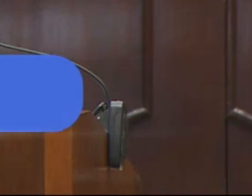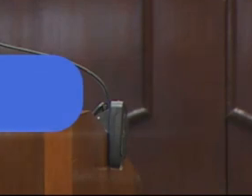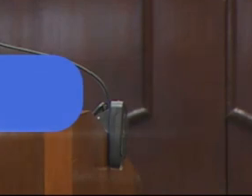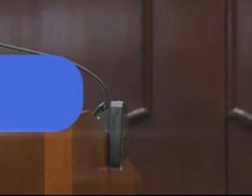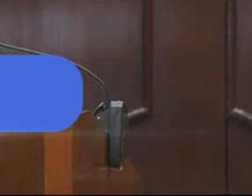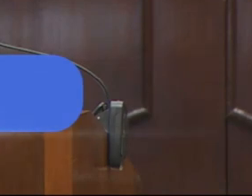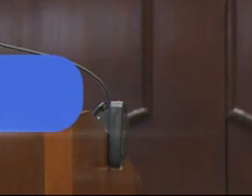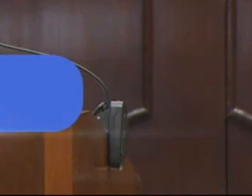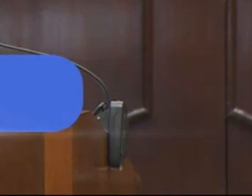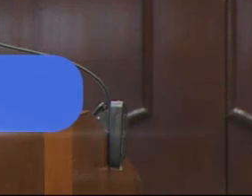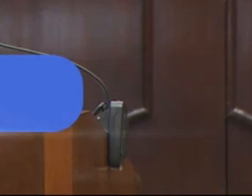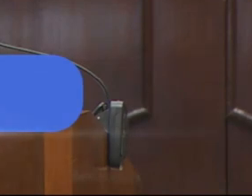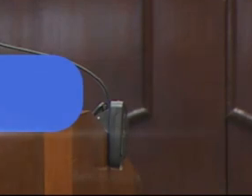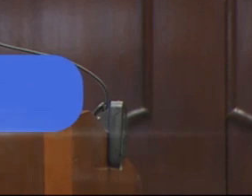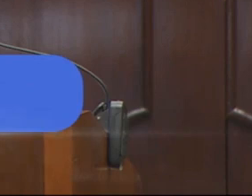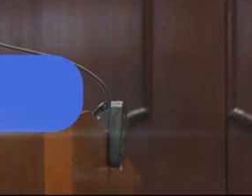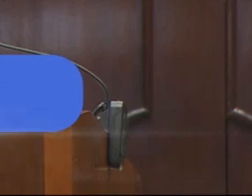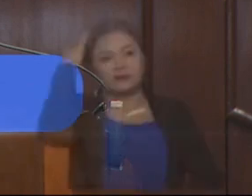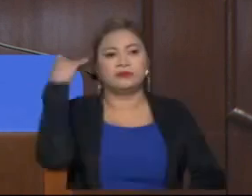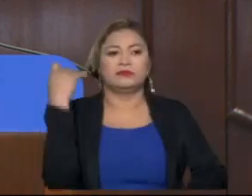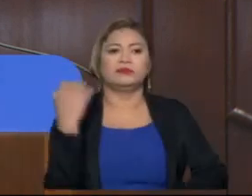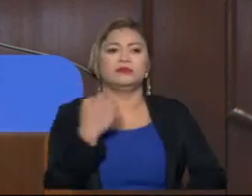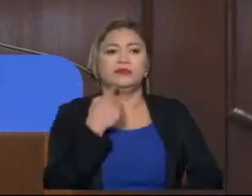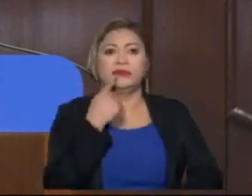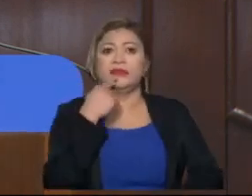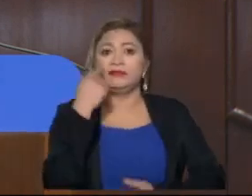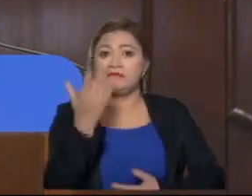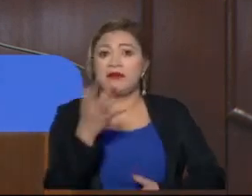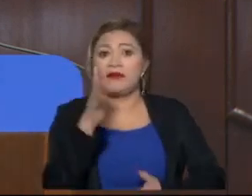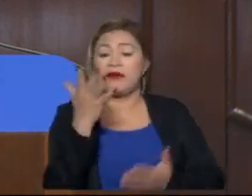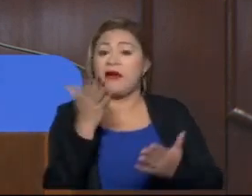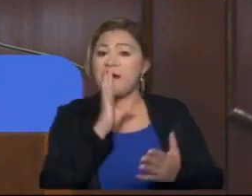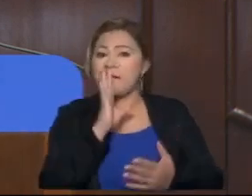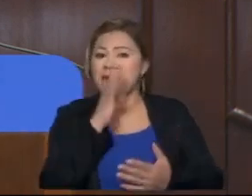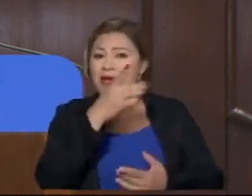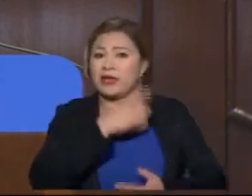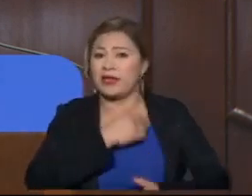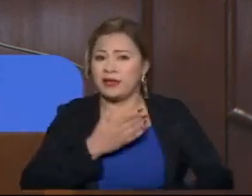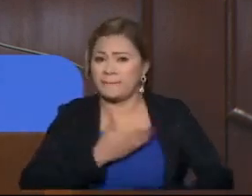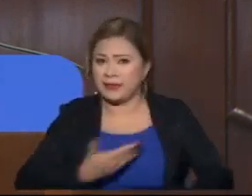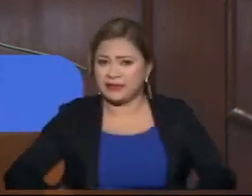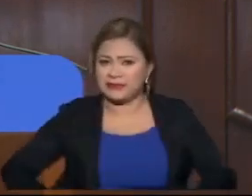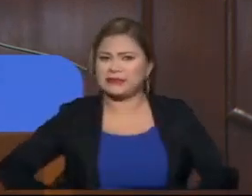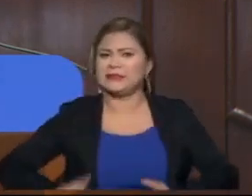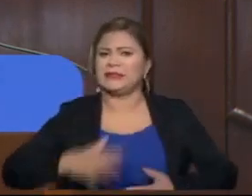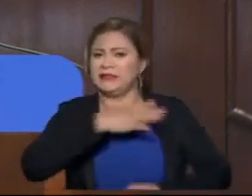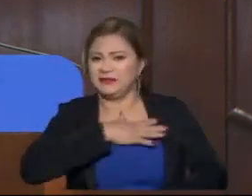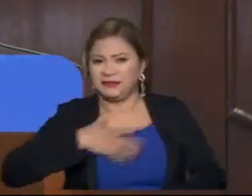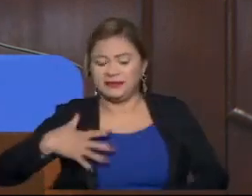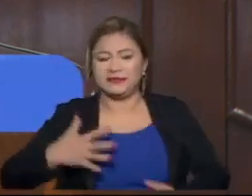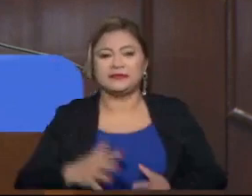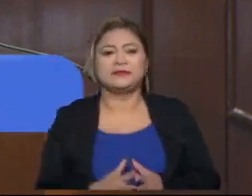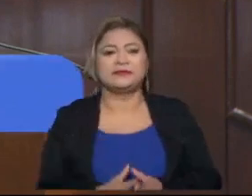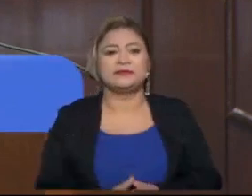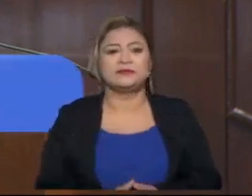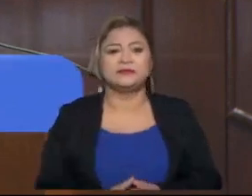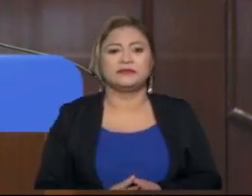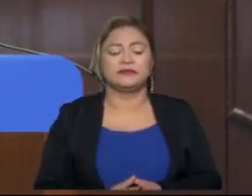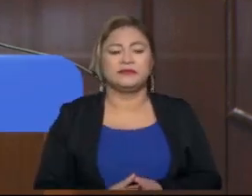de 9 agrodistribuidoras, una en cada distrito de la comarca Nove Buglé.